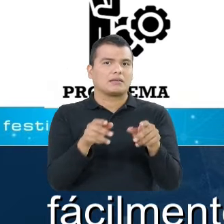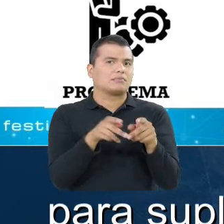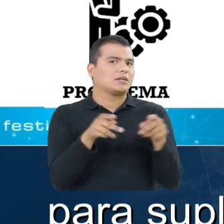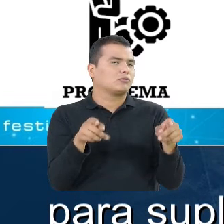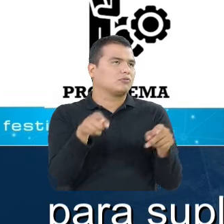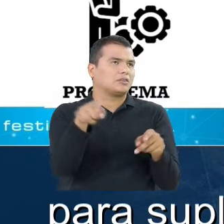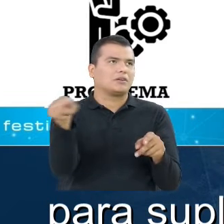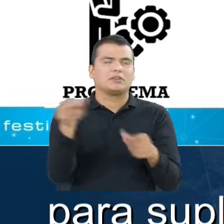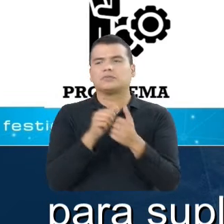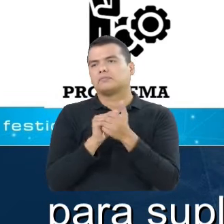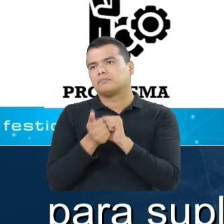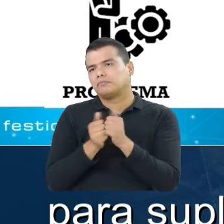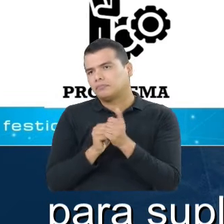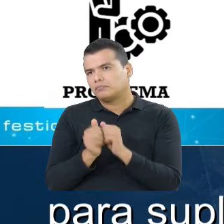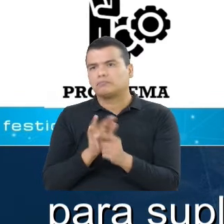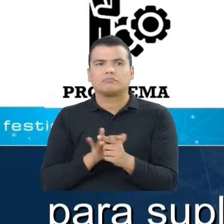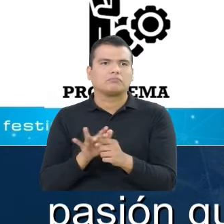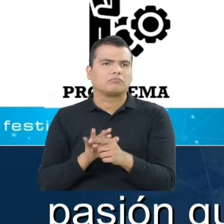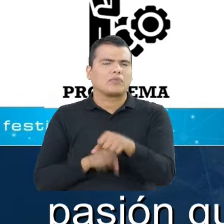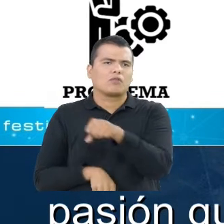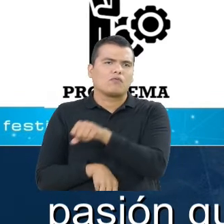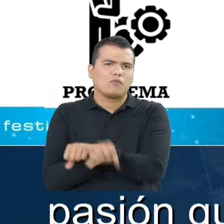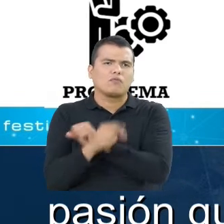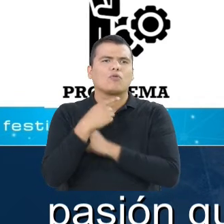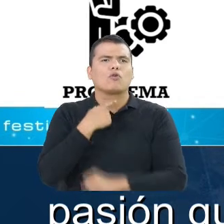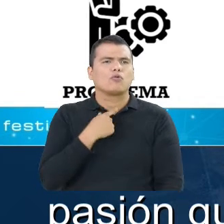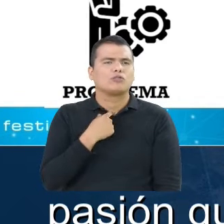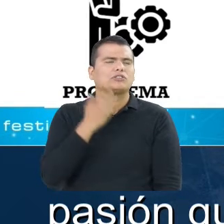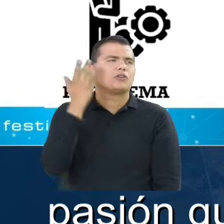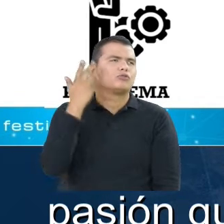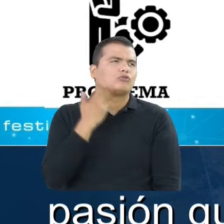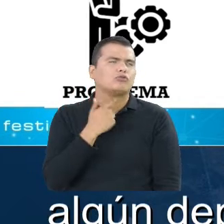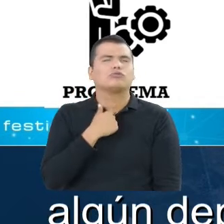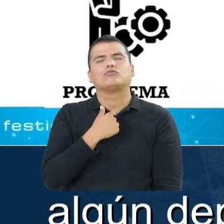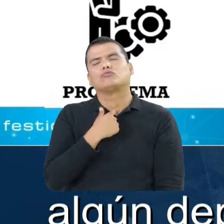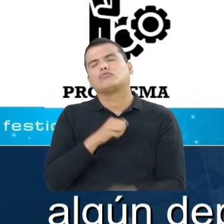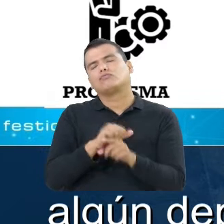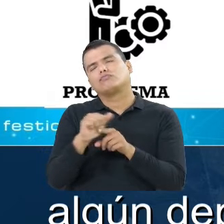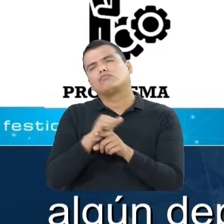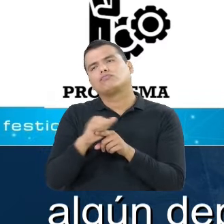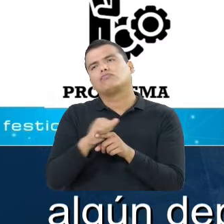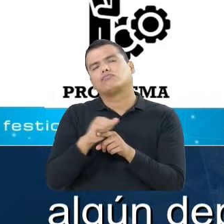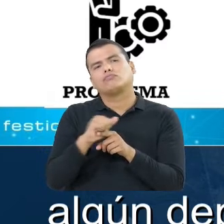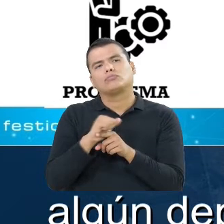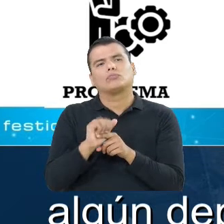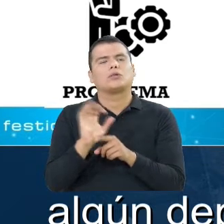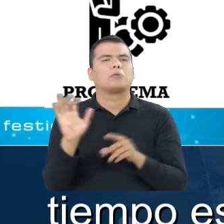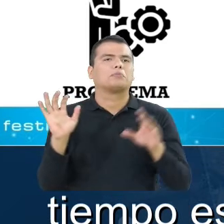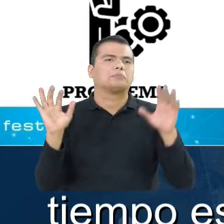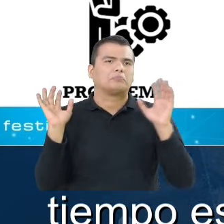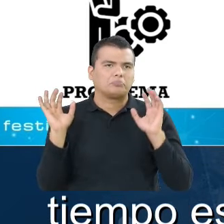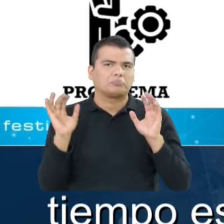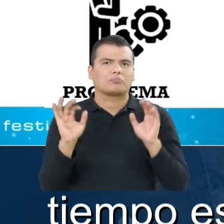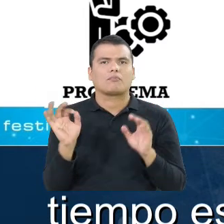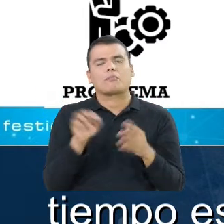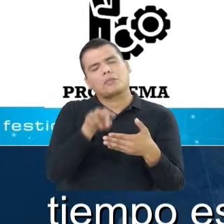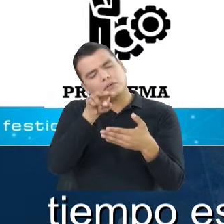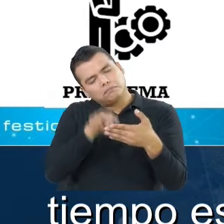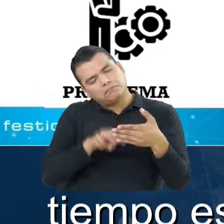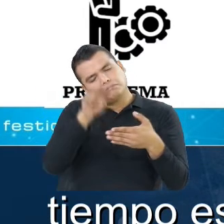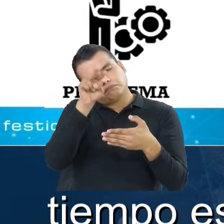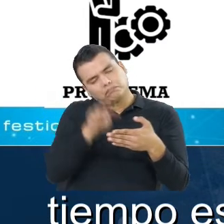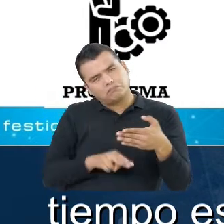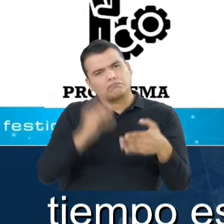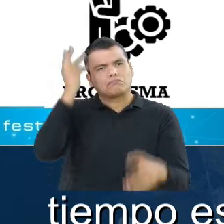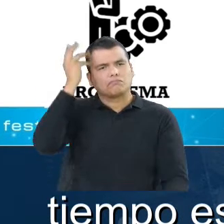algún deporte, juegan fútbol. Si todo el tiempo están jugando fútbol, si todo el tiempo están viendo partidos de fútbol, si todo el tiempo están leyendo sobre